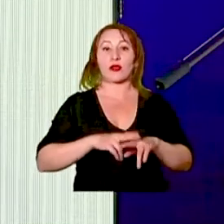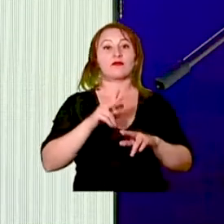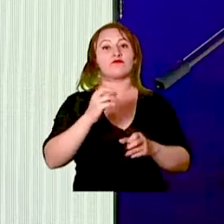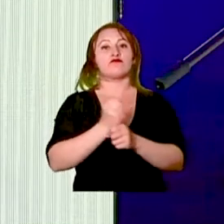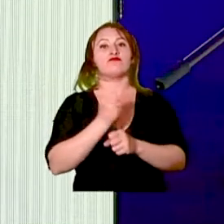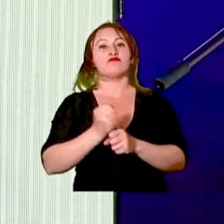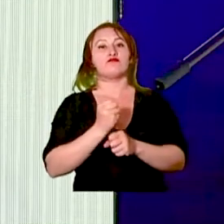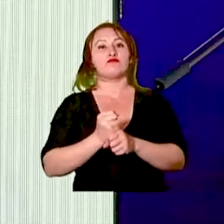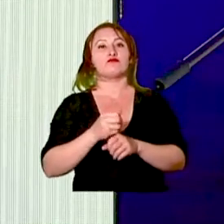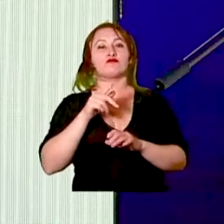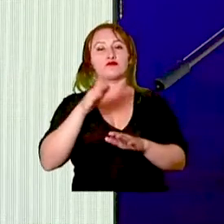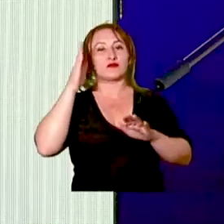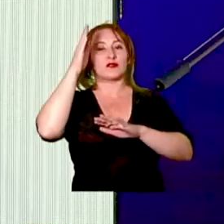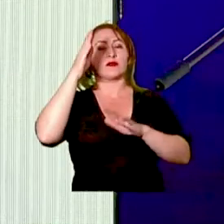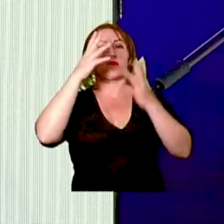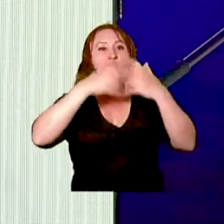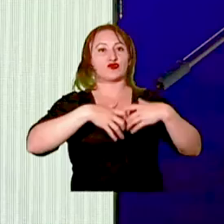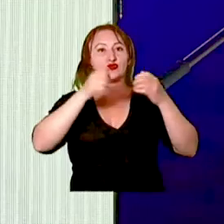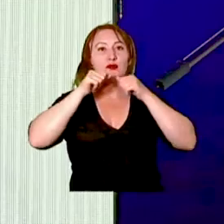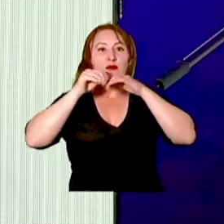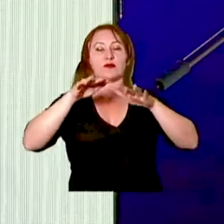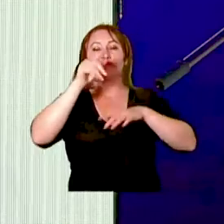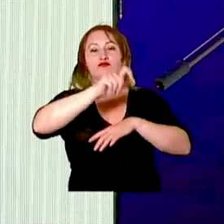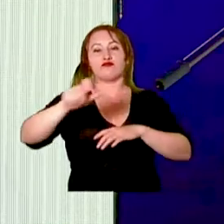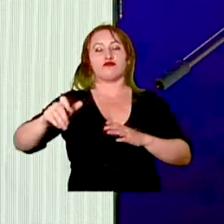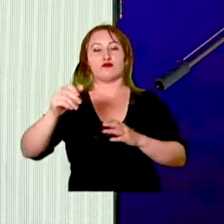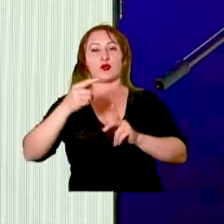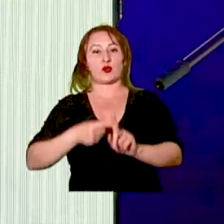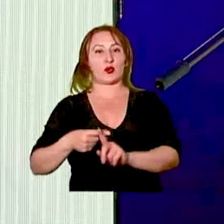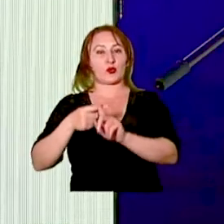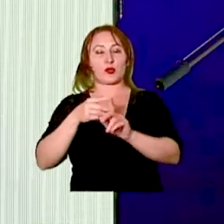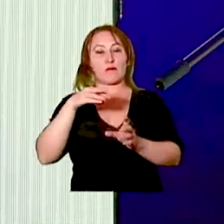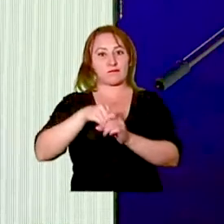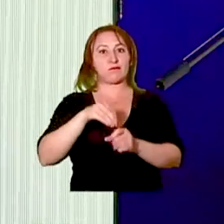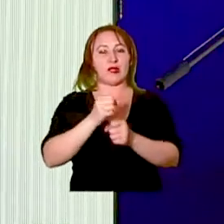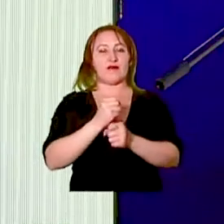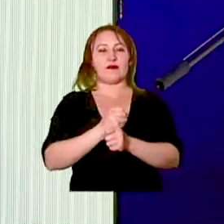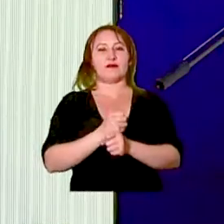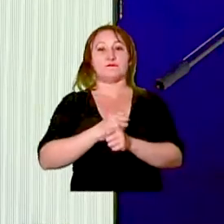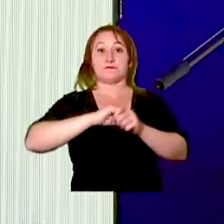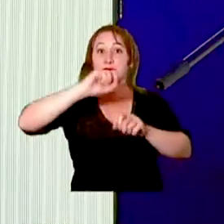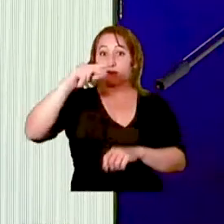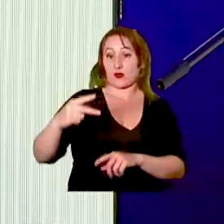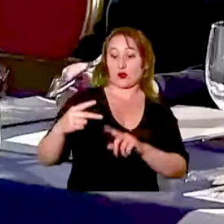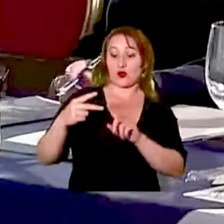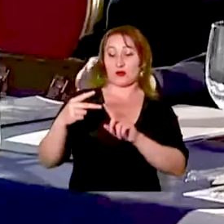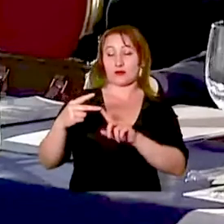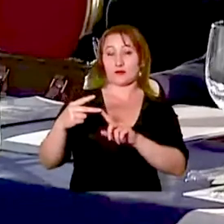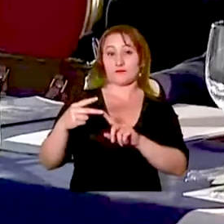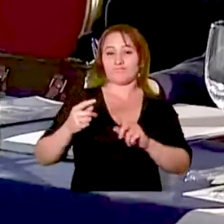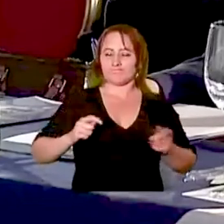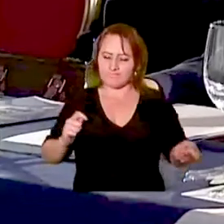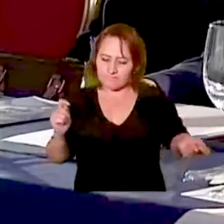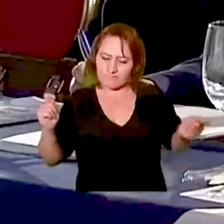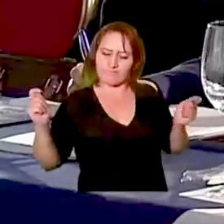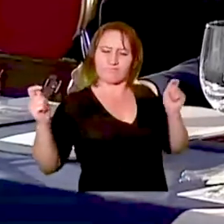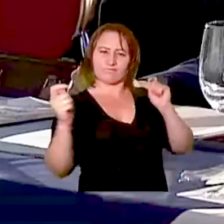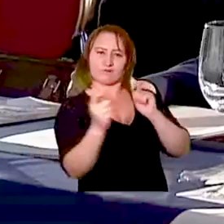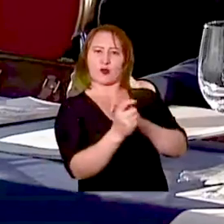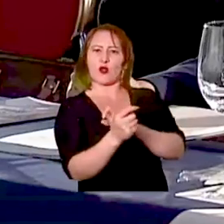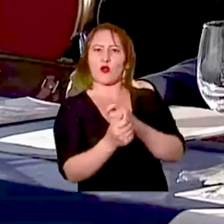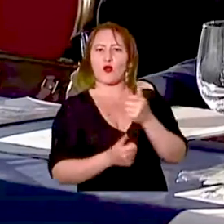al trabajo de nuestros funcionarios y empleados de la Procuraduría General de la Nación. En segundo lugar, la necesidad de una